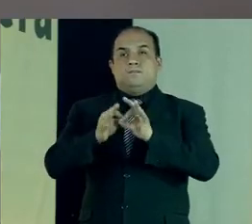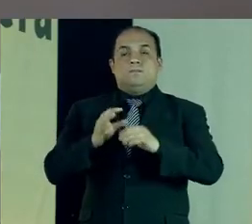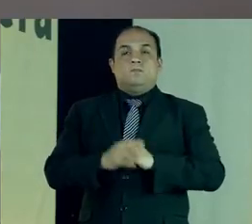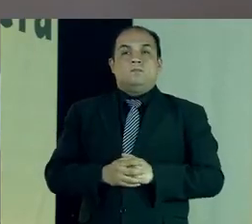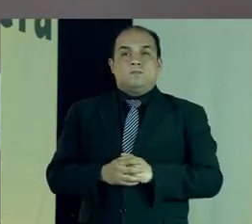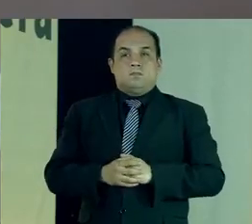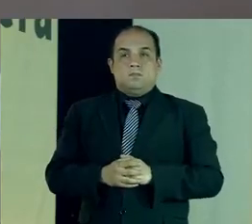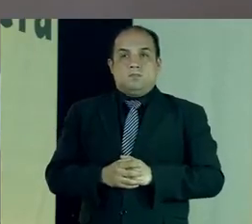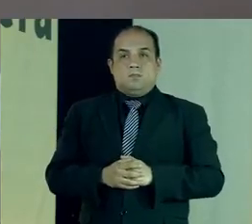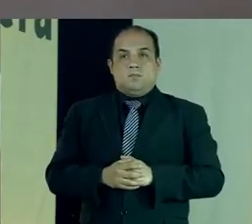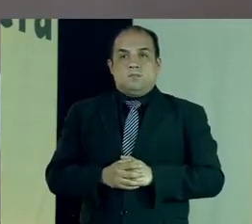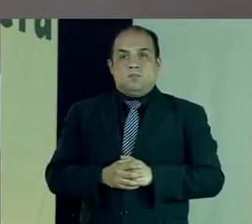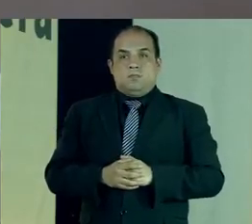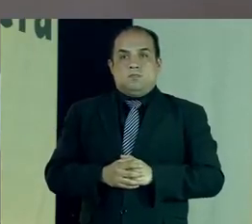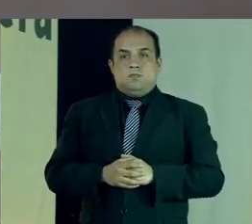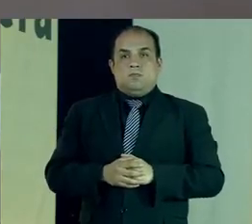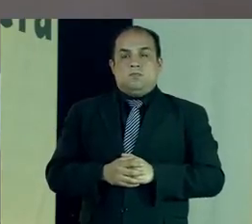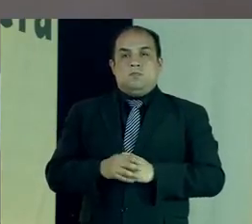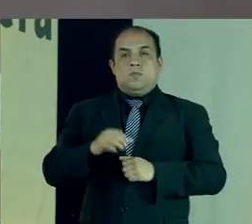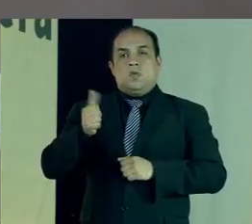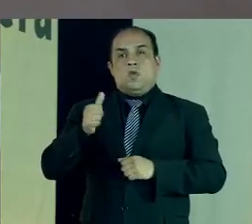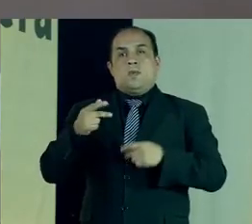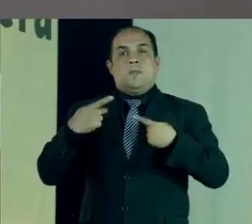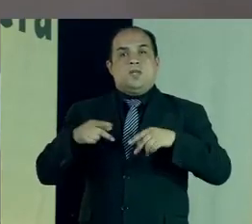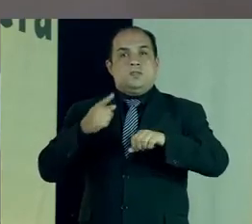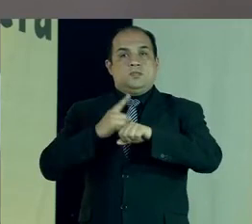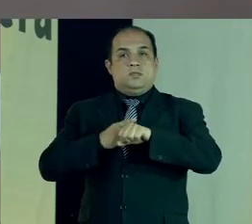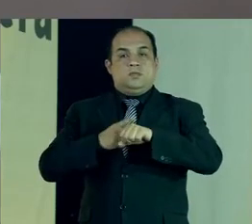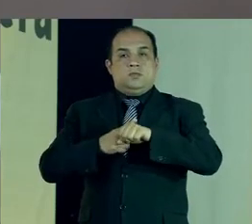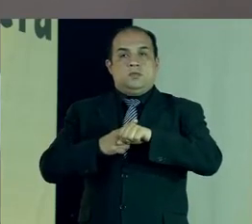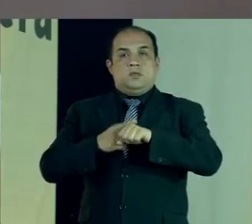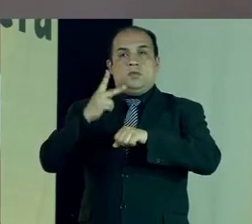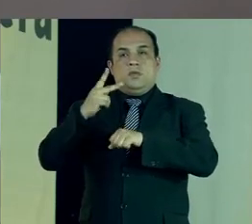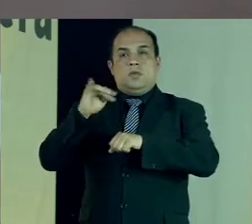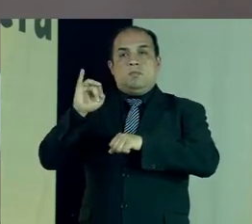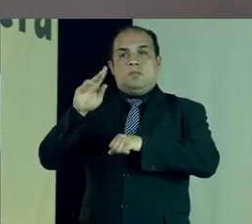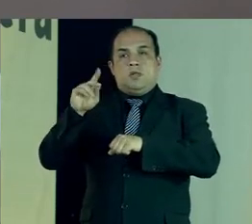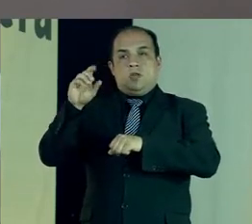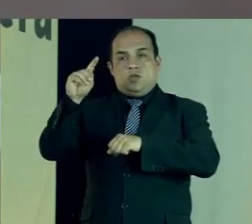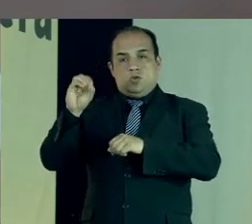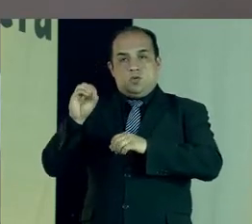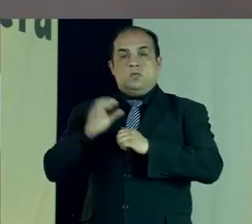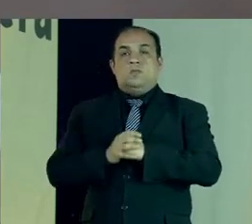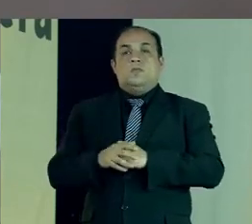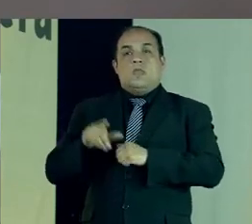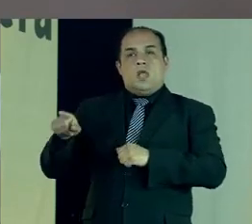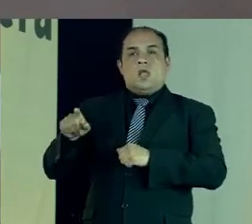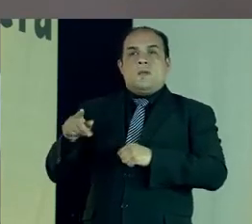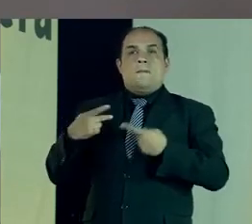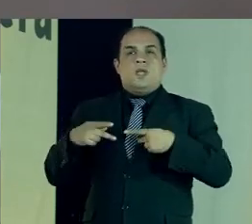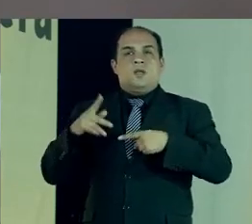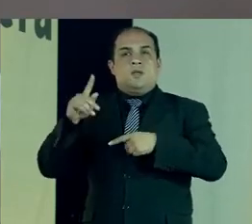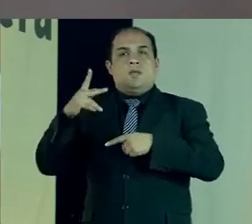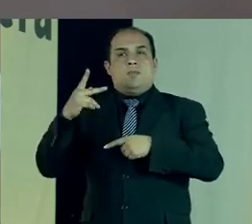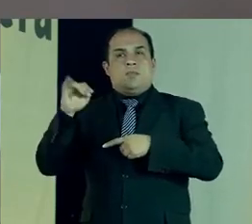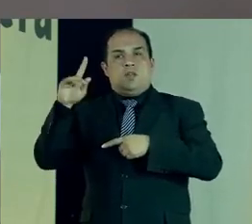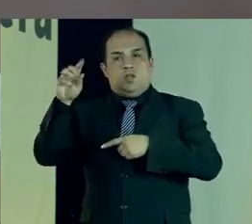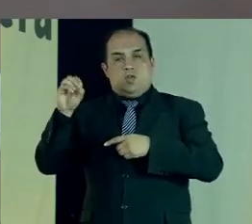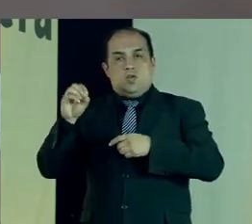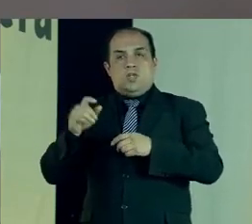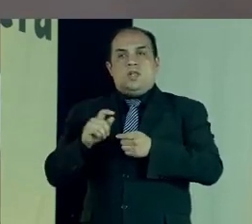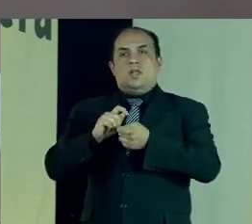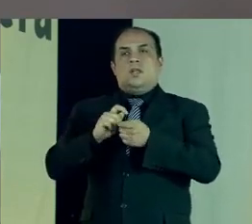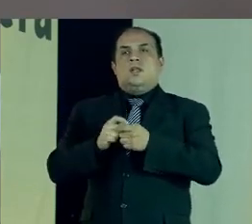un poco sobre el otro paciente un piloto este piloto bandera se había convertido